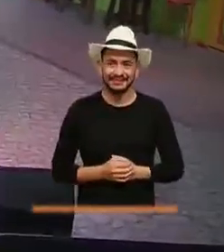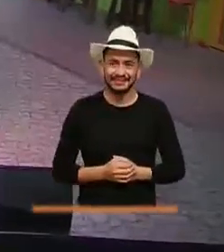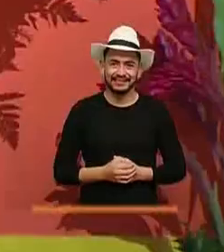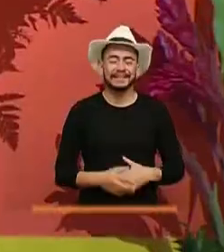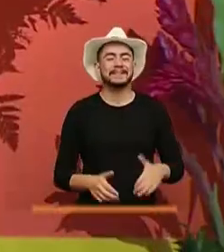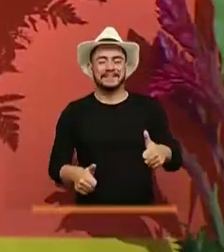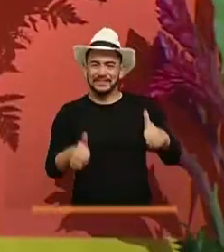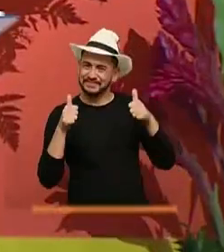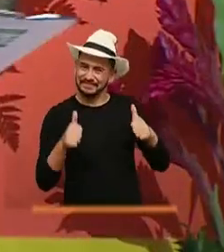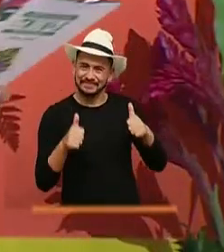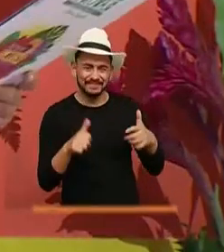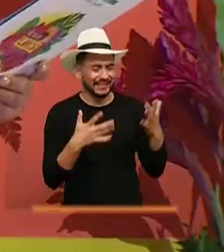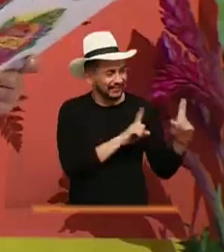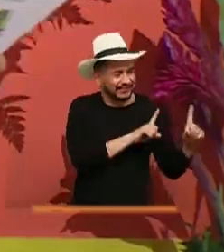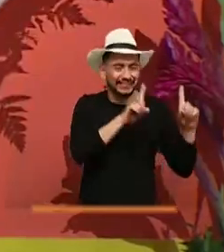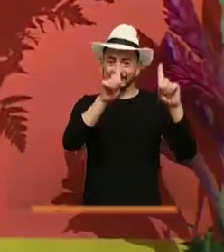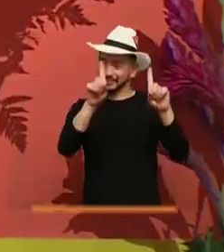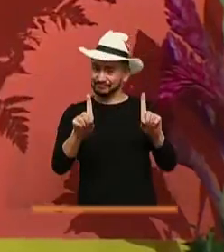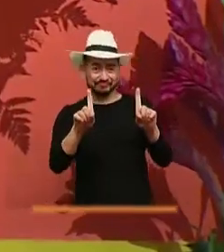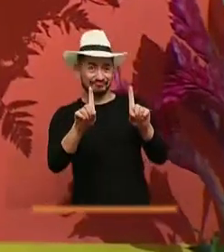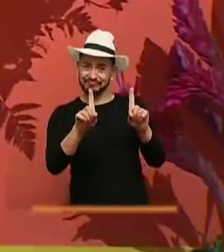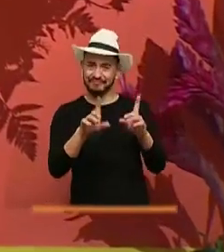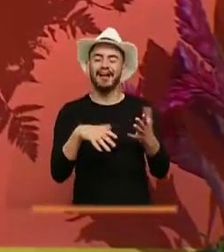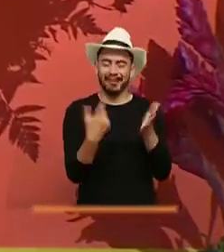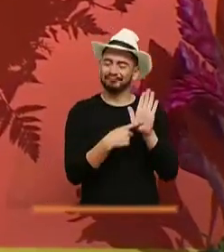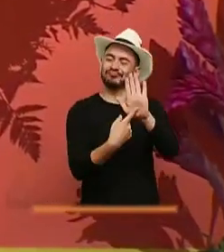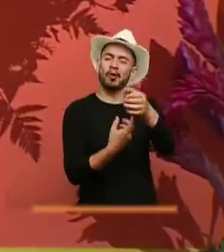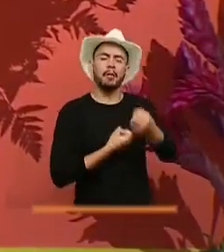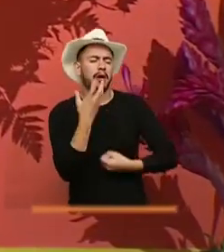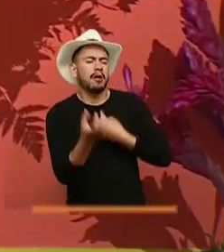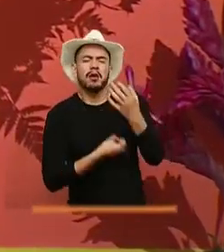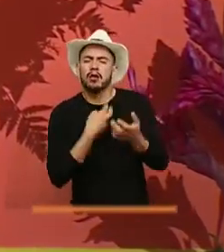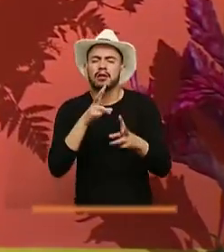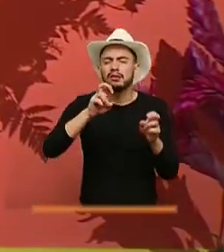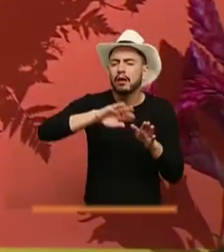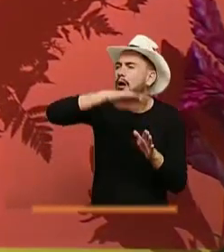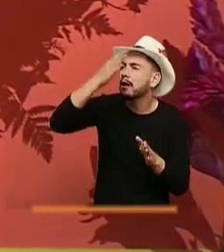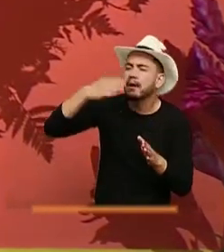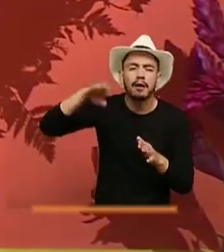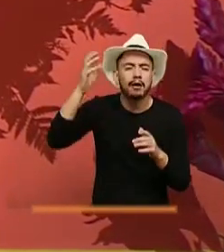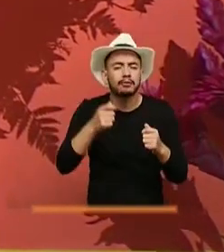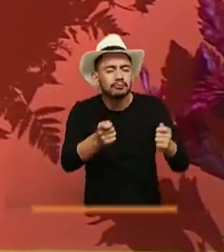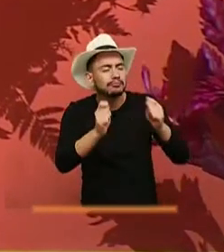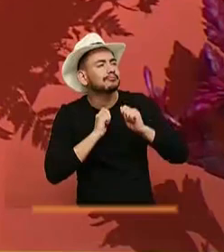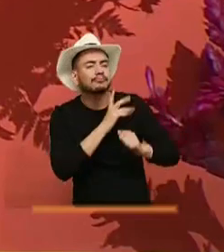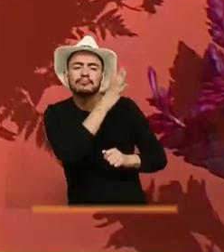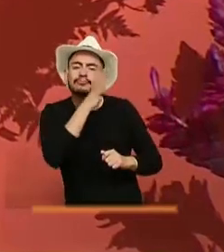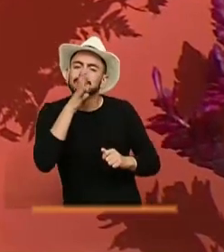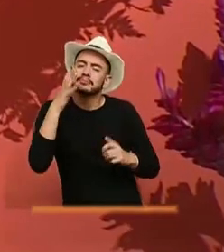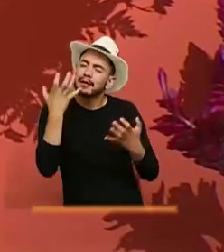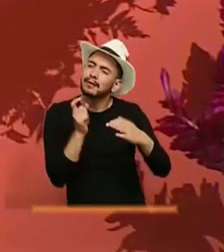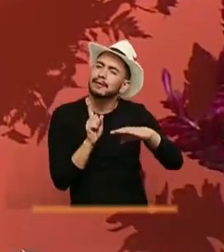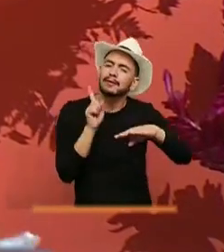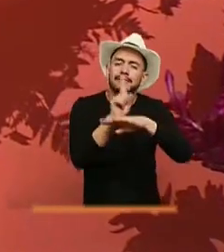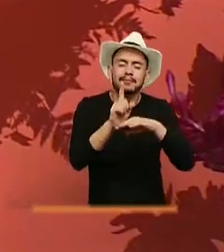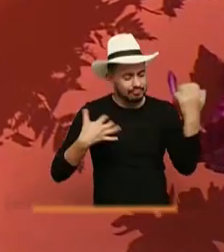firme guerrero, sale el verso montañero, preparado a dar la talla. Y es su grito de